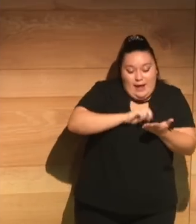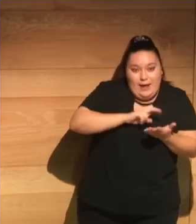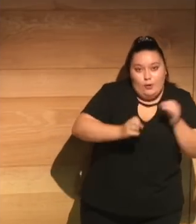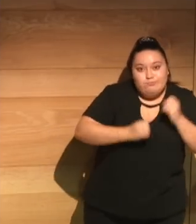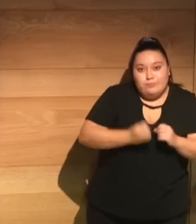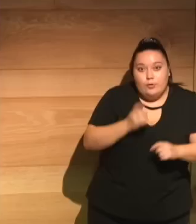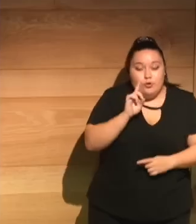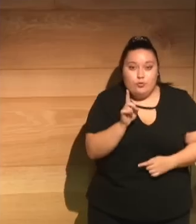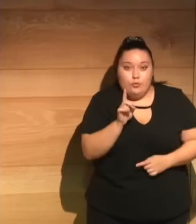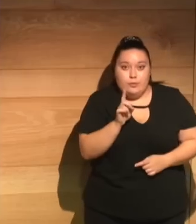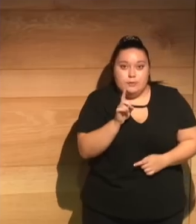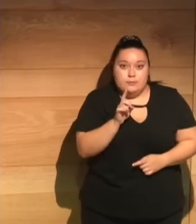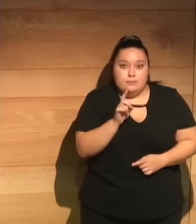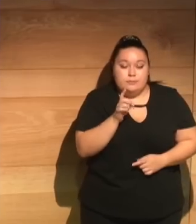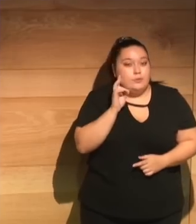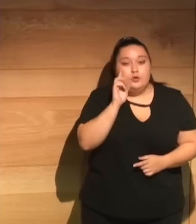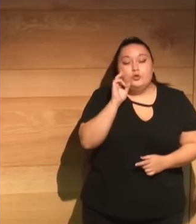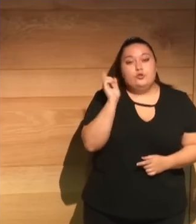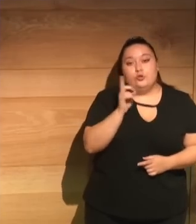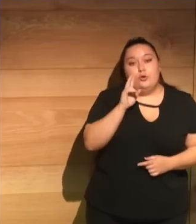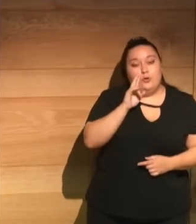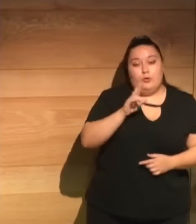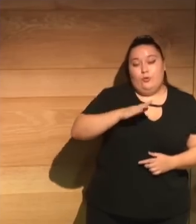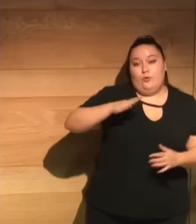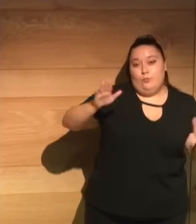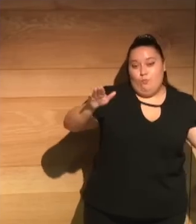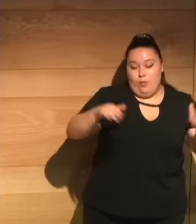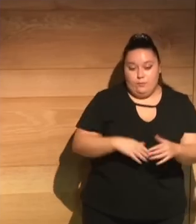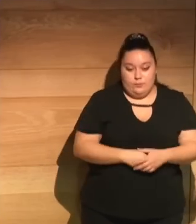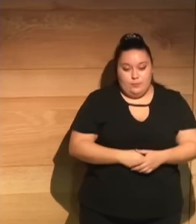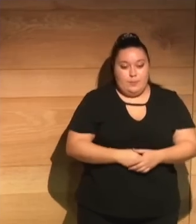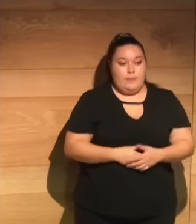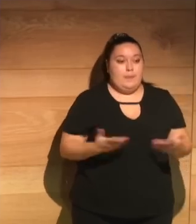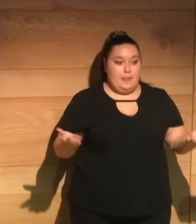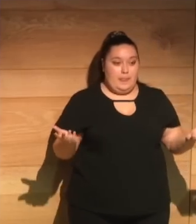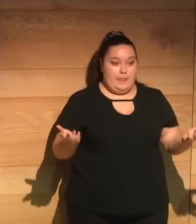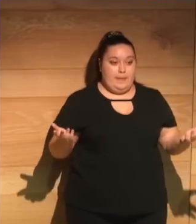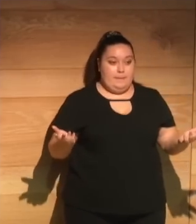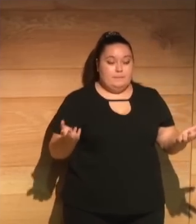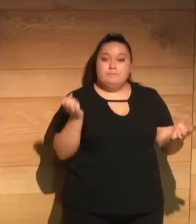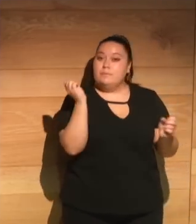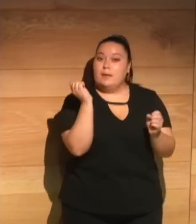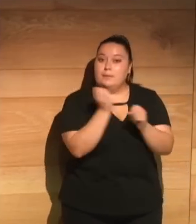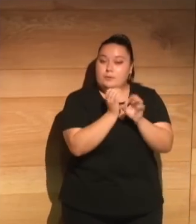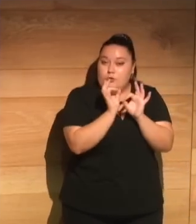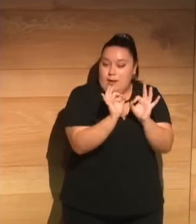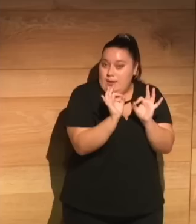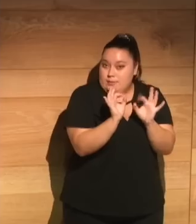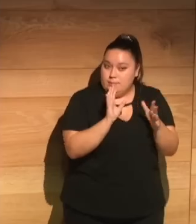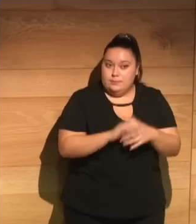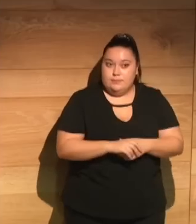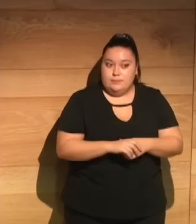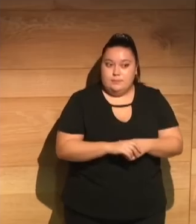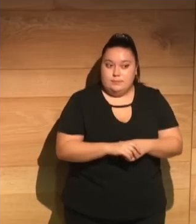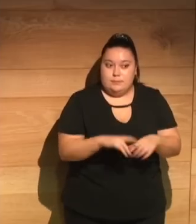que ves es el tío volando. Uh-huh. Y eso surge de la acotación precisamente del espacio, que es algo con lo que trabaja el cineasta constantemente.